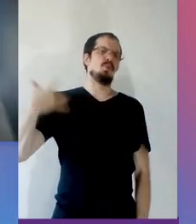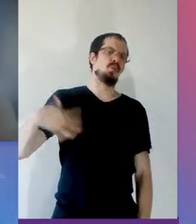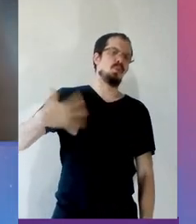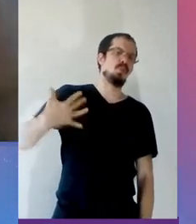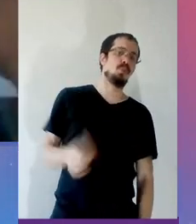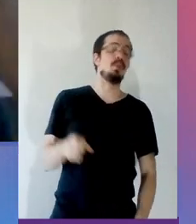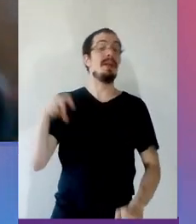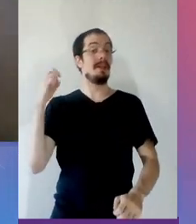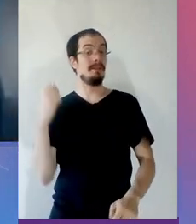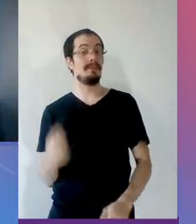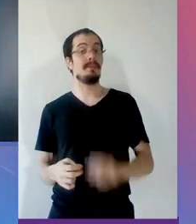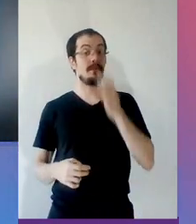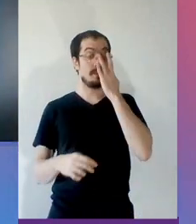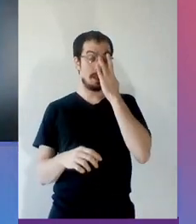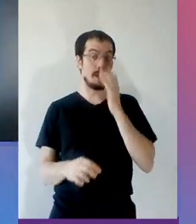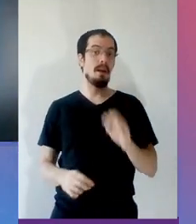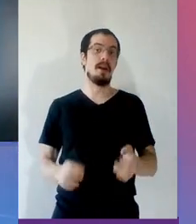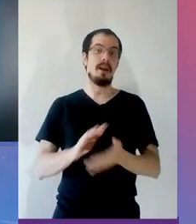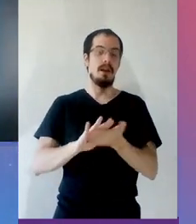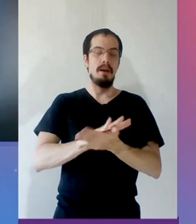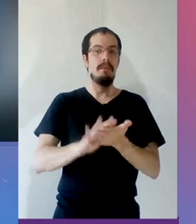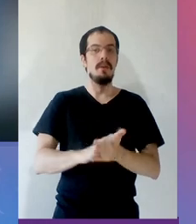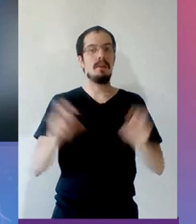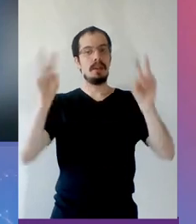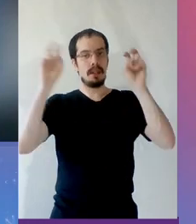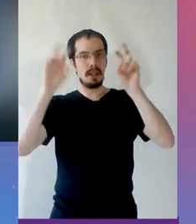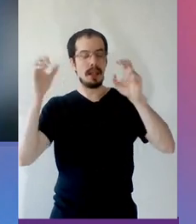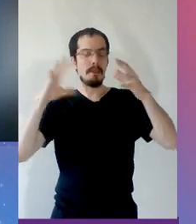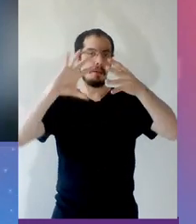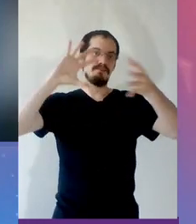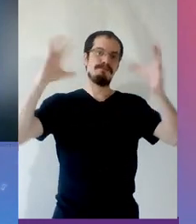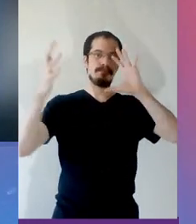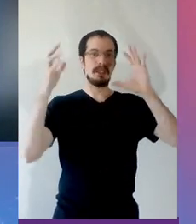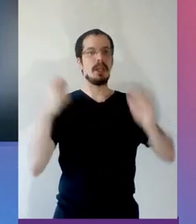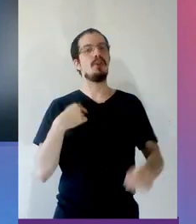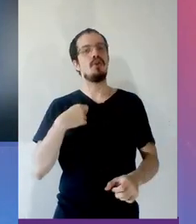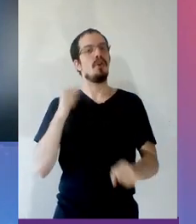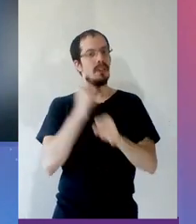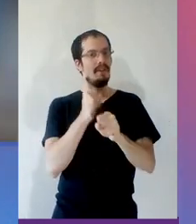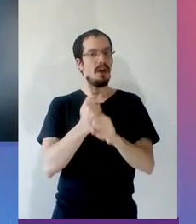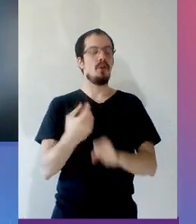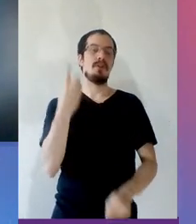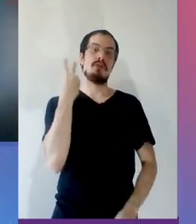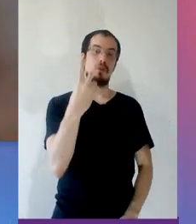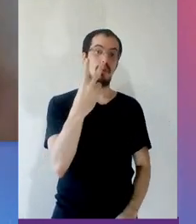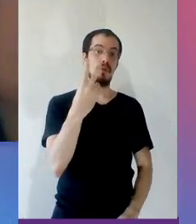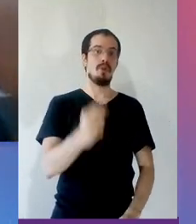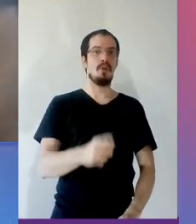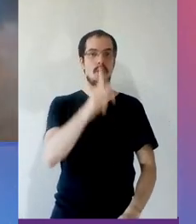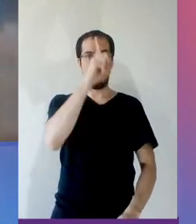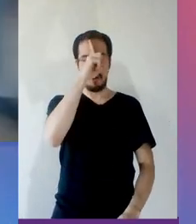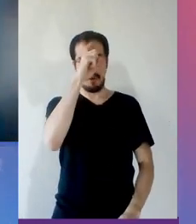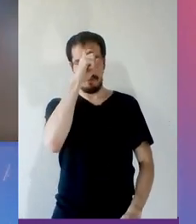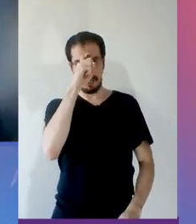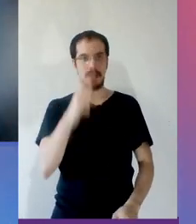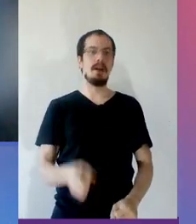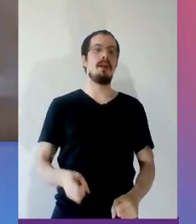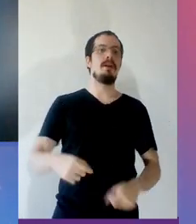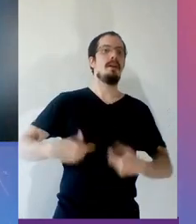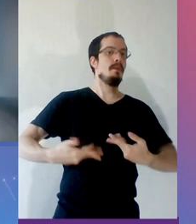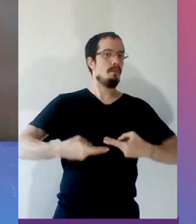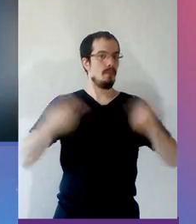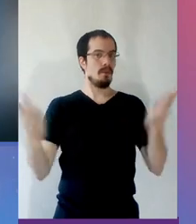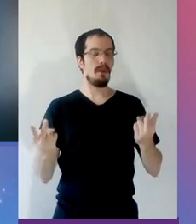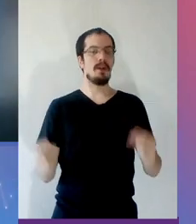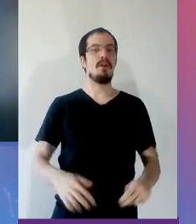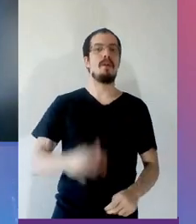uno lo piensa en lo micro, yo trabajo en 2 hospitales públicos, en el Van Buren de Valparaíso, en el Félix Bulnes de Santiago, los 2 atienden